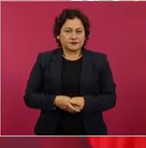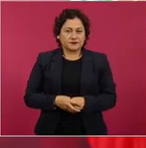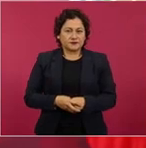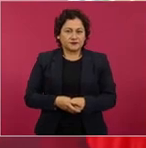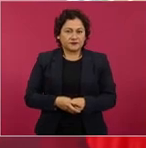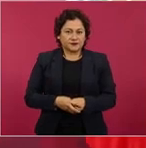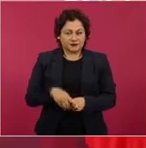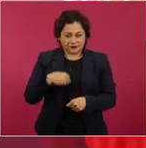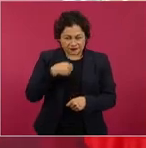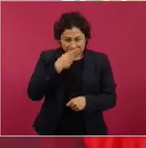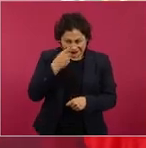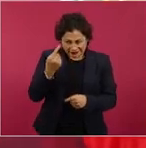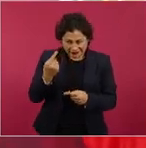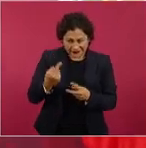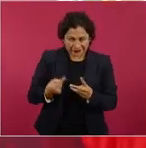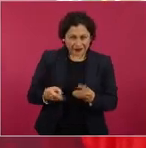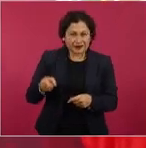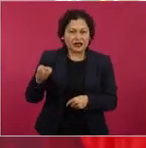No aceptan